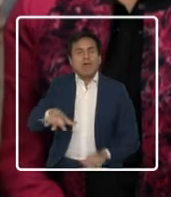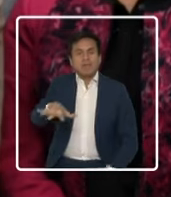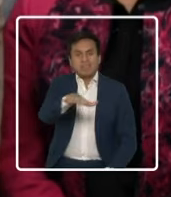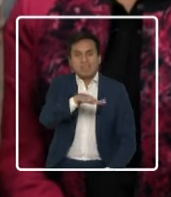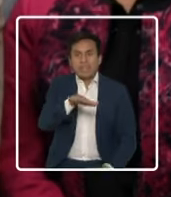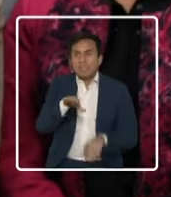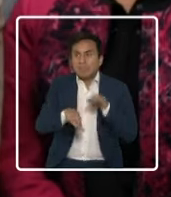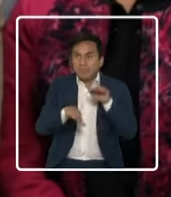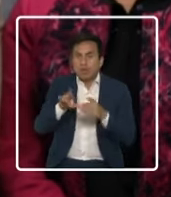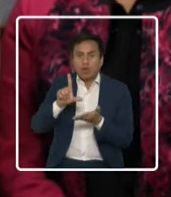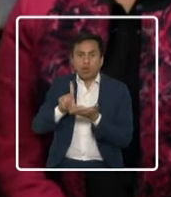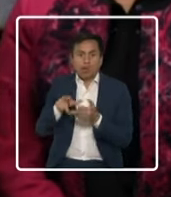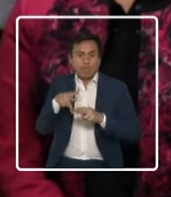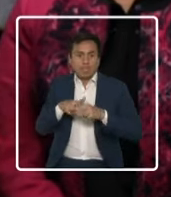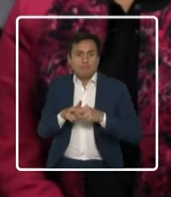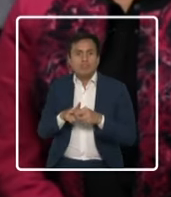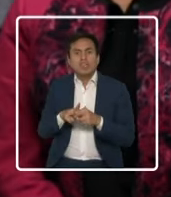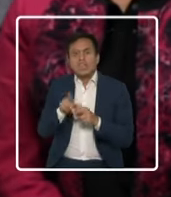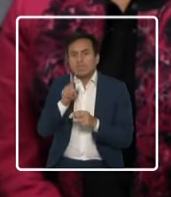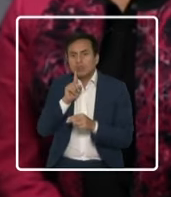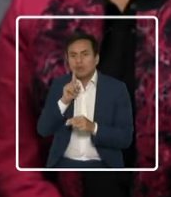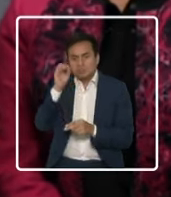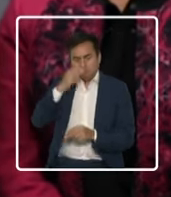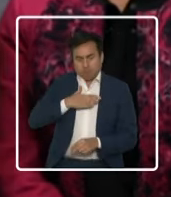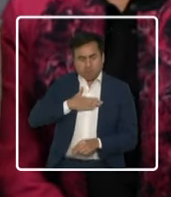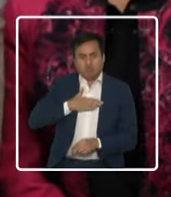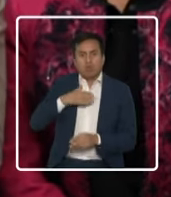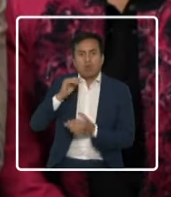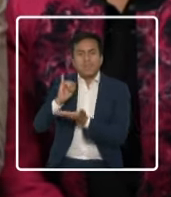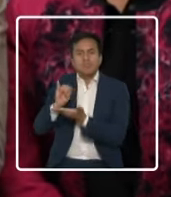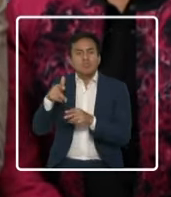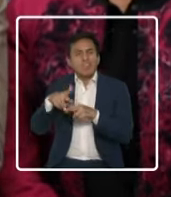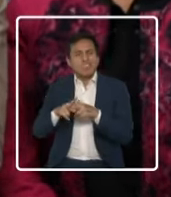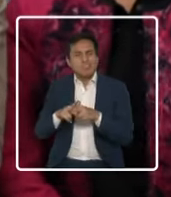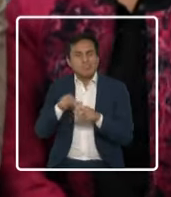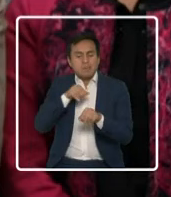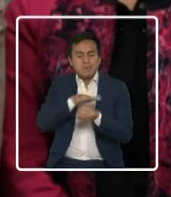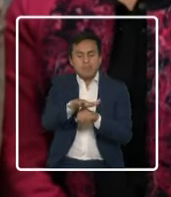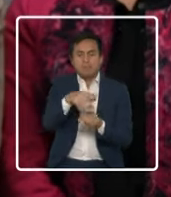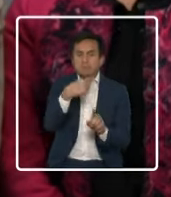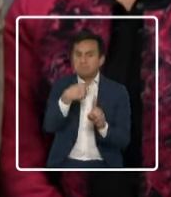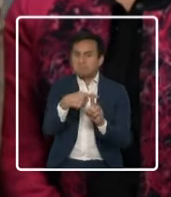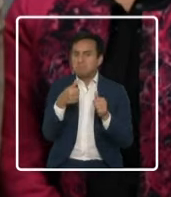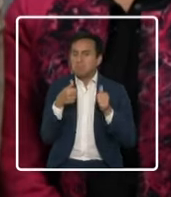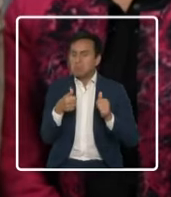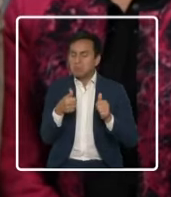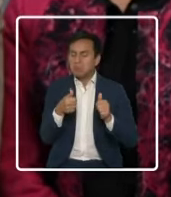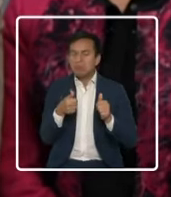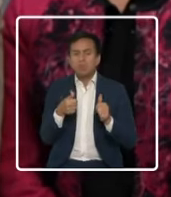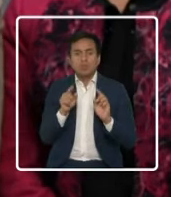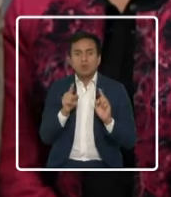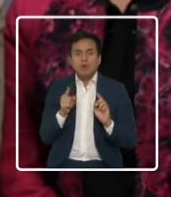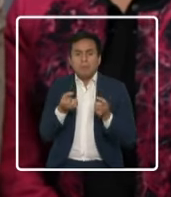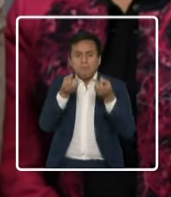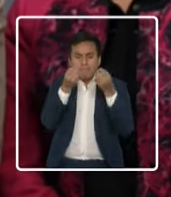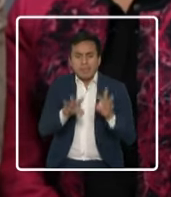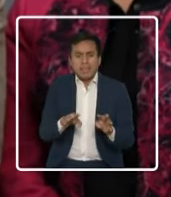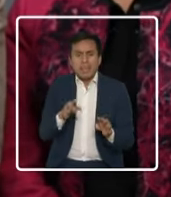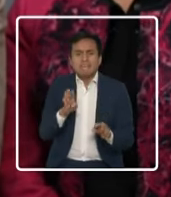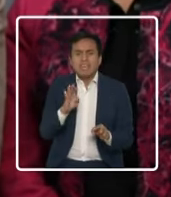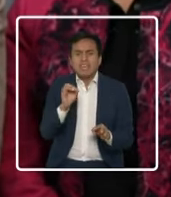mes, porque el presidente no había respondido preguntas de los periodistas hace 4 semanas. Y de ahí